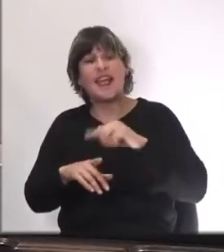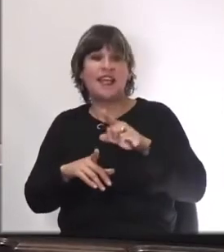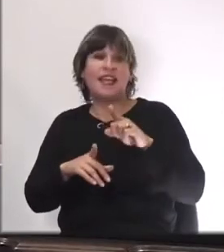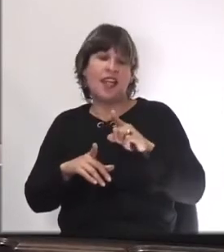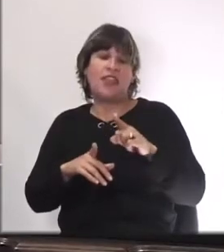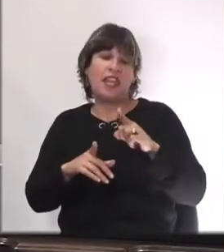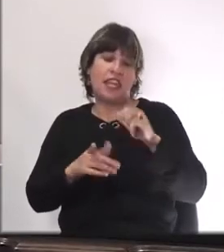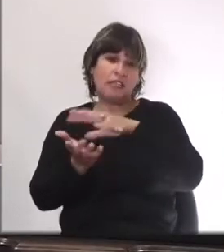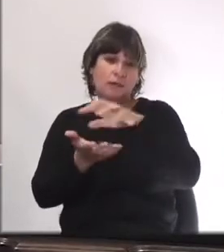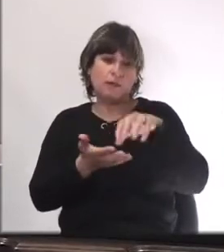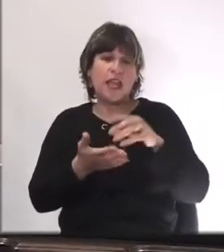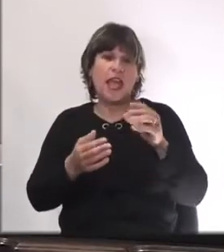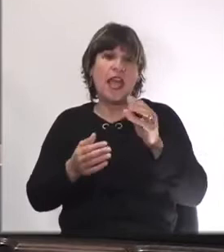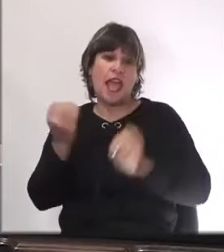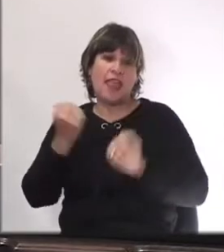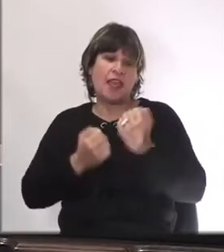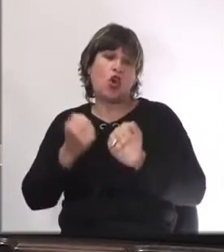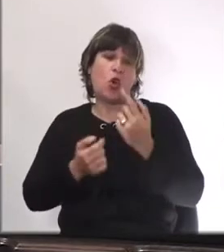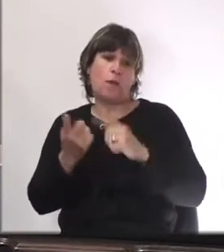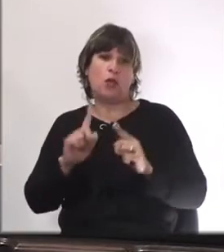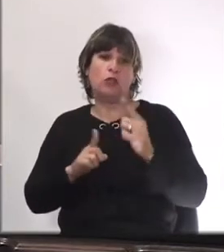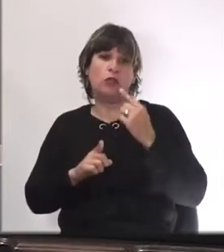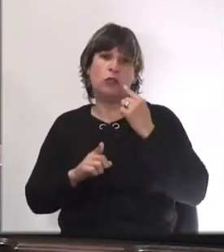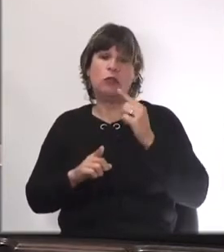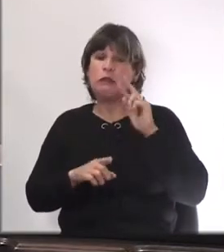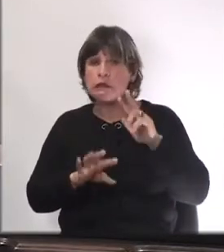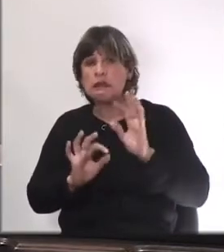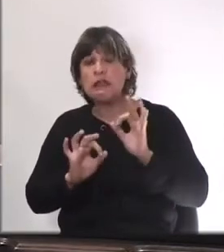agentes económicos. La encuesta de expectativas